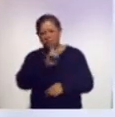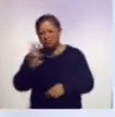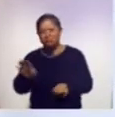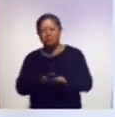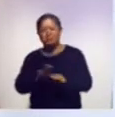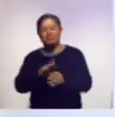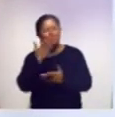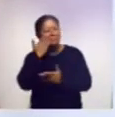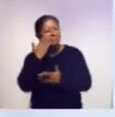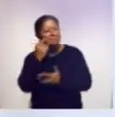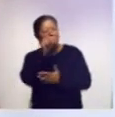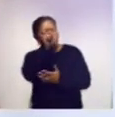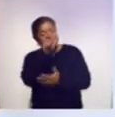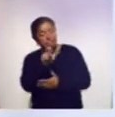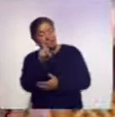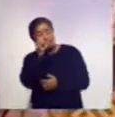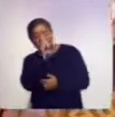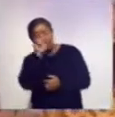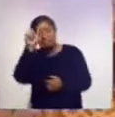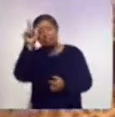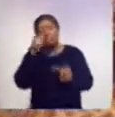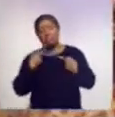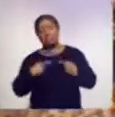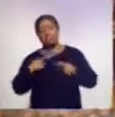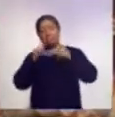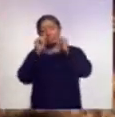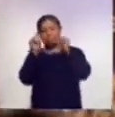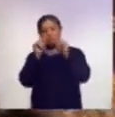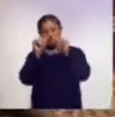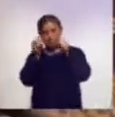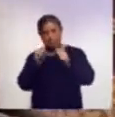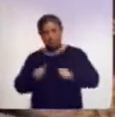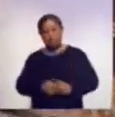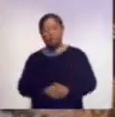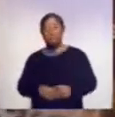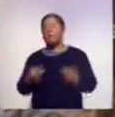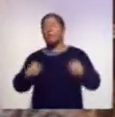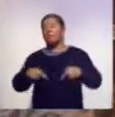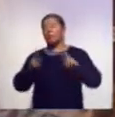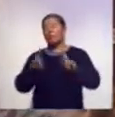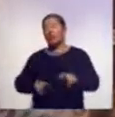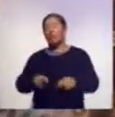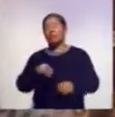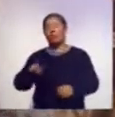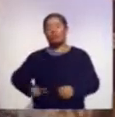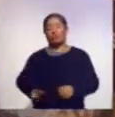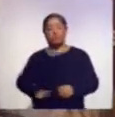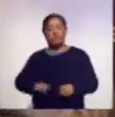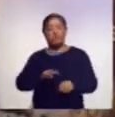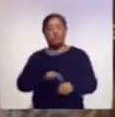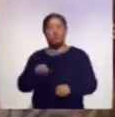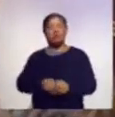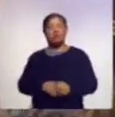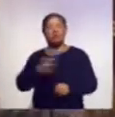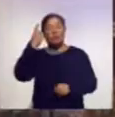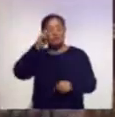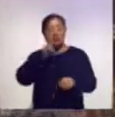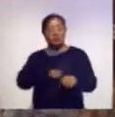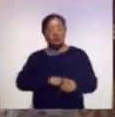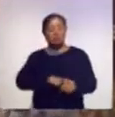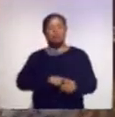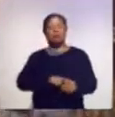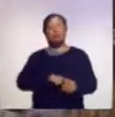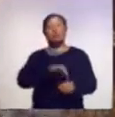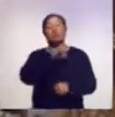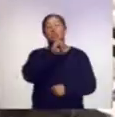la maestría de los artesanos. En representación del gobernador Marco Mena, el director general del Instituto Tlaxcalteca de la Cultura, Juan